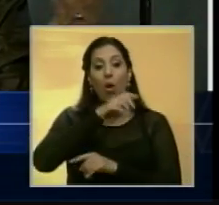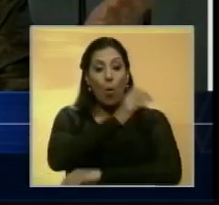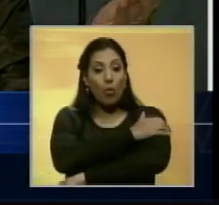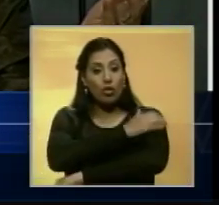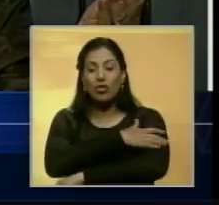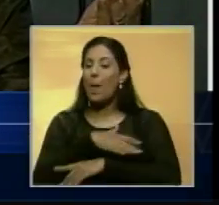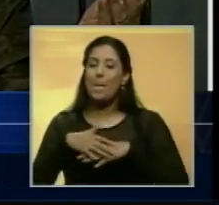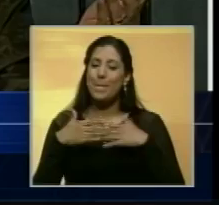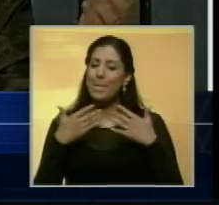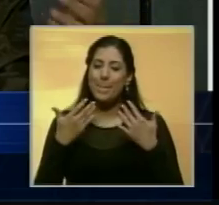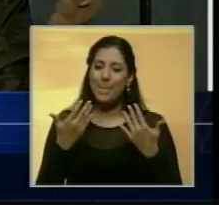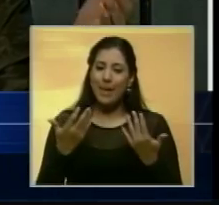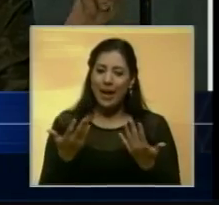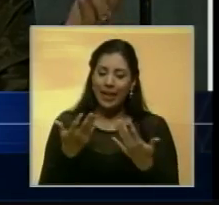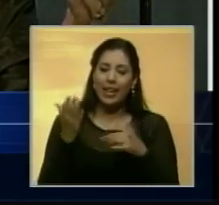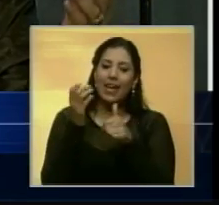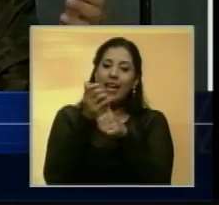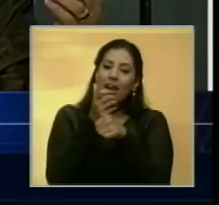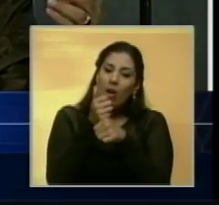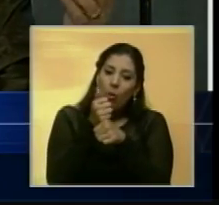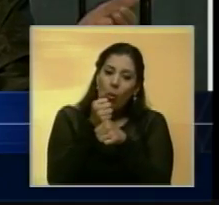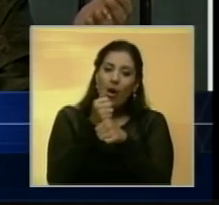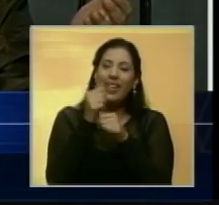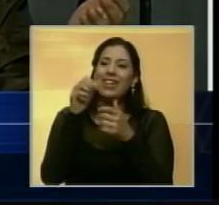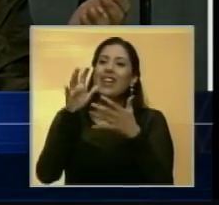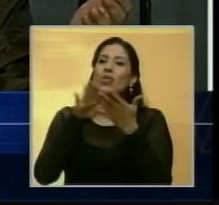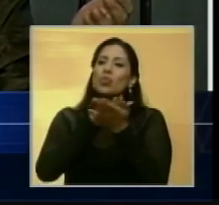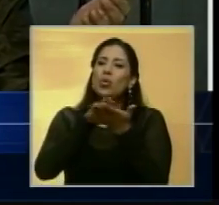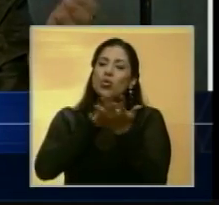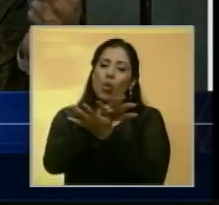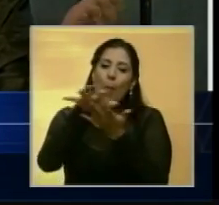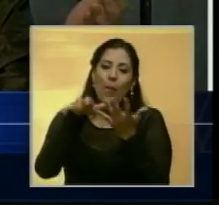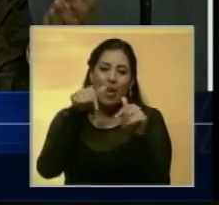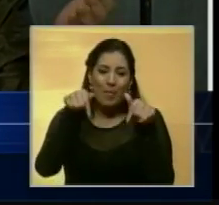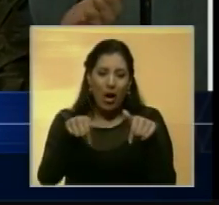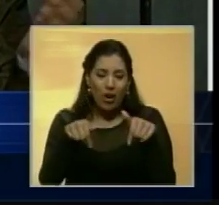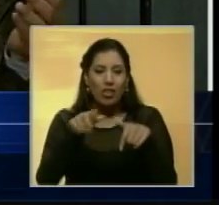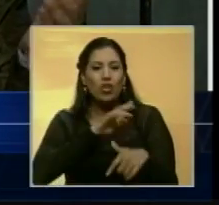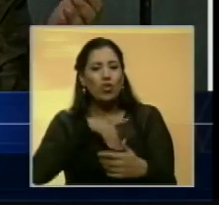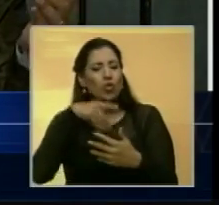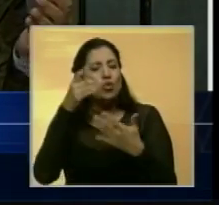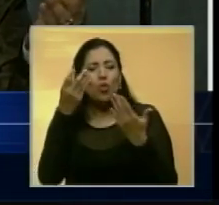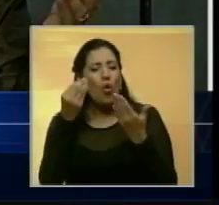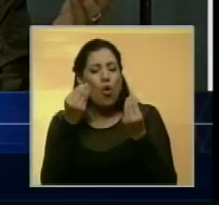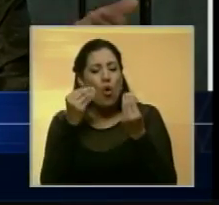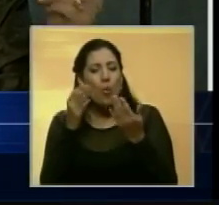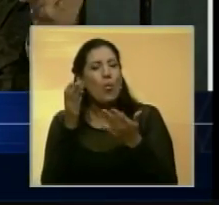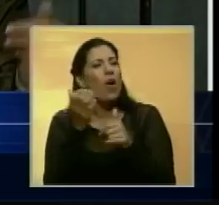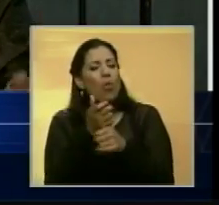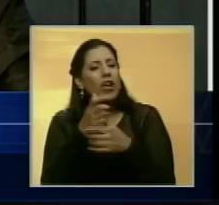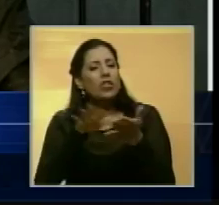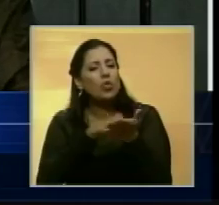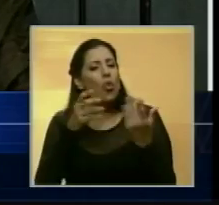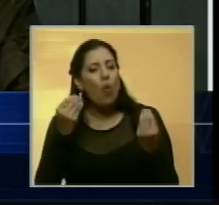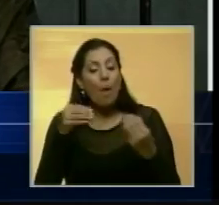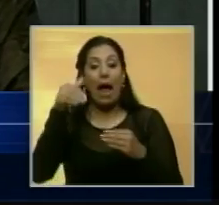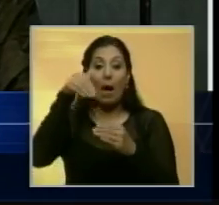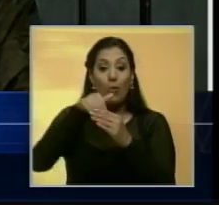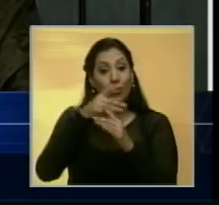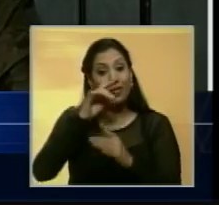para lograr que podamos salir de esta tragedia. Y eso solo podemos lograr con el referéndum revocatorio.